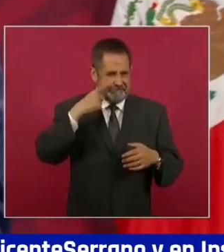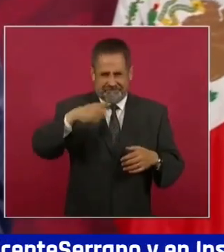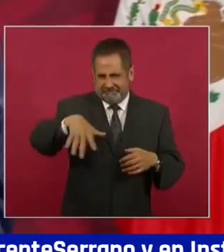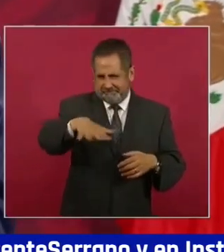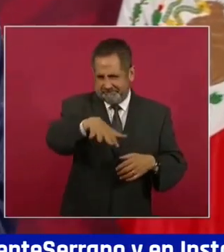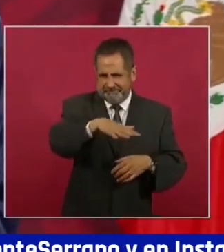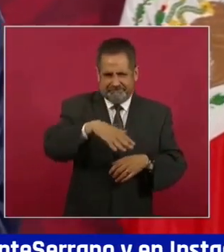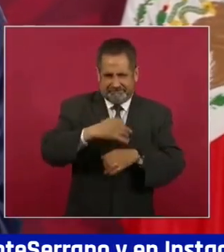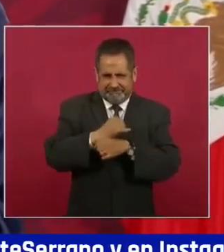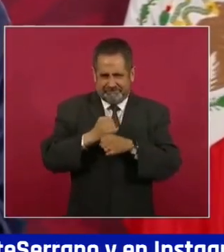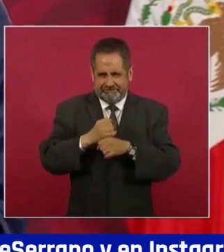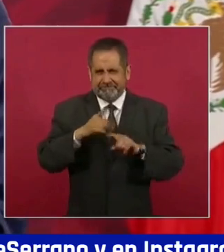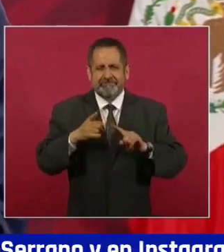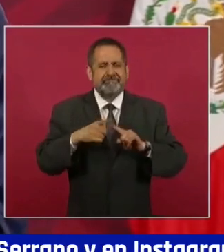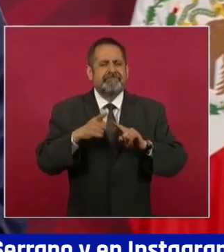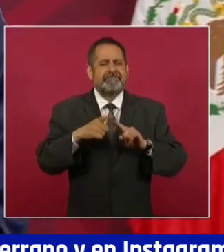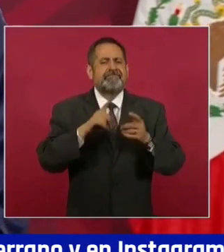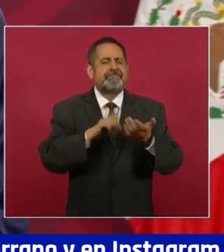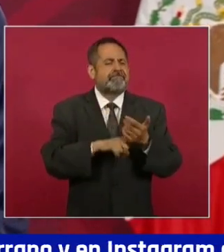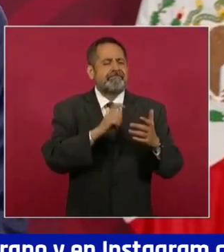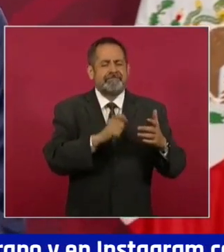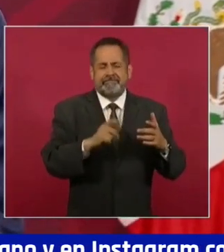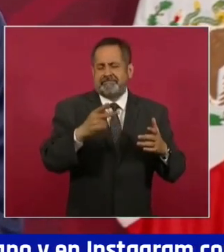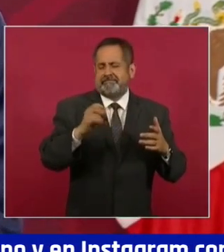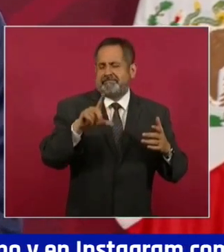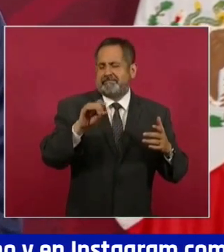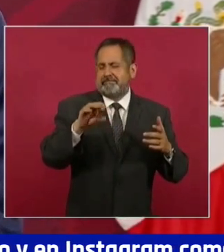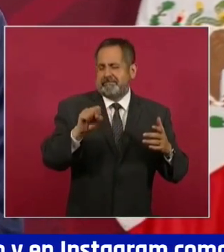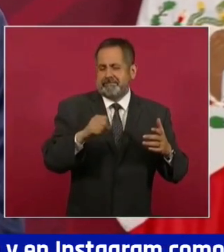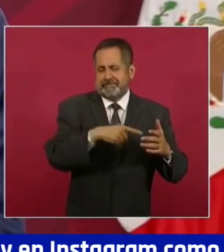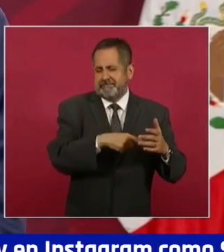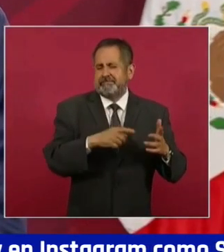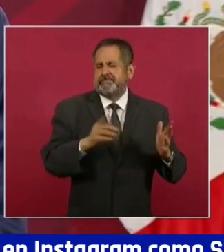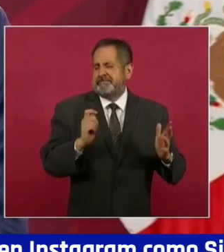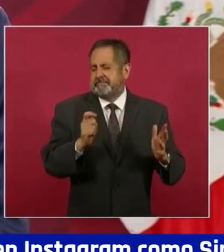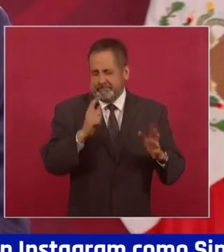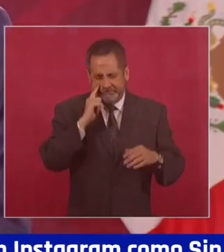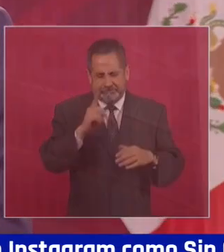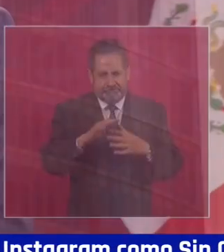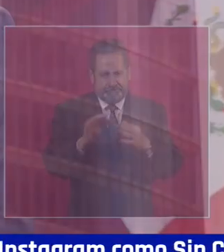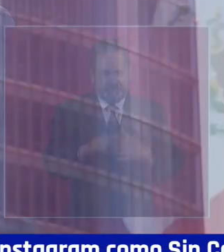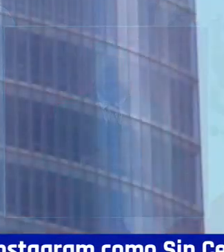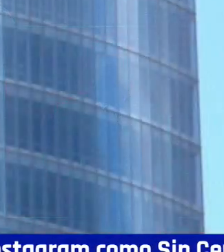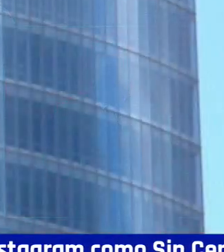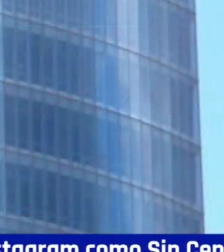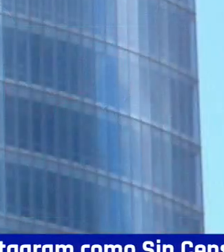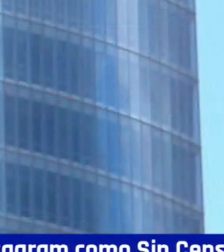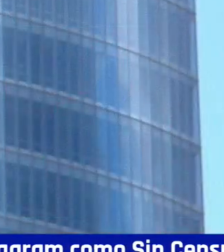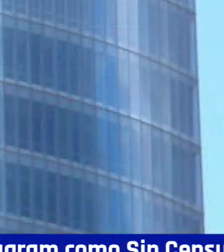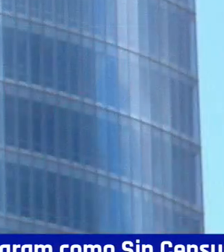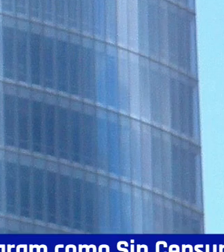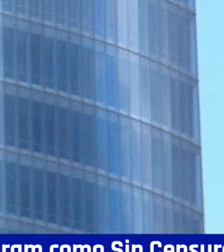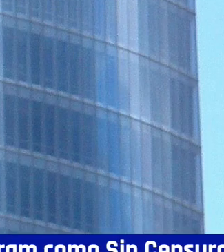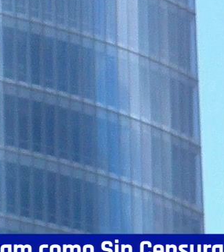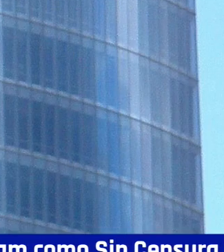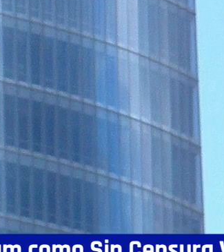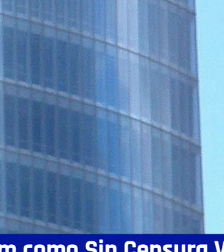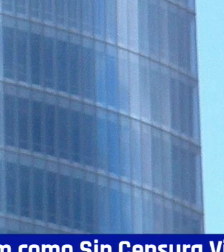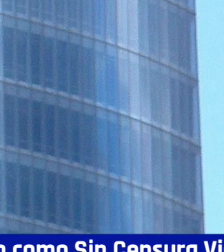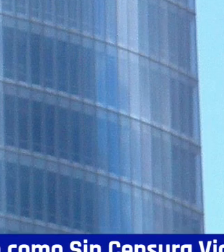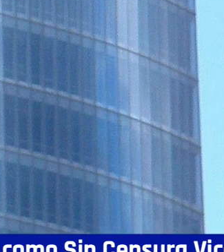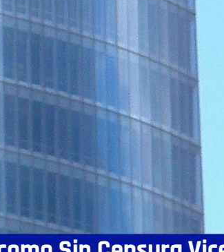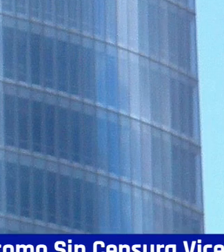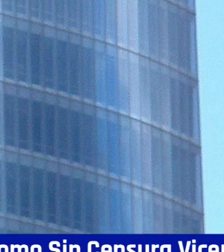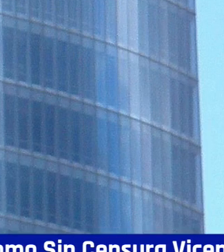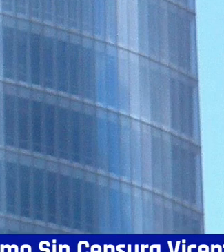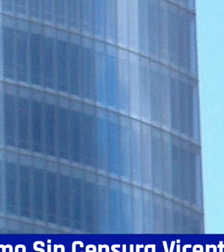clientes de Iberdrola, paguen la luz subsidiada, como ocurre con los Oxxos. Eso ya se acabó, ¿no? En algún